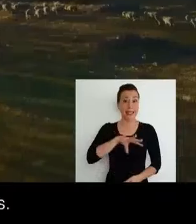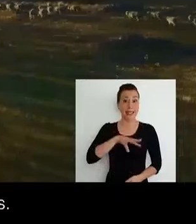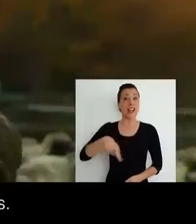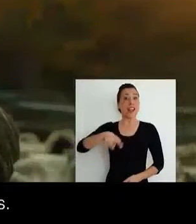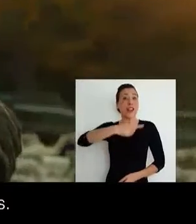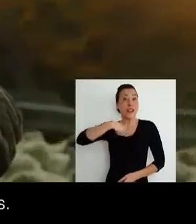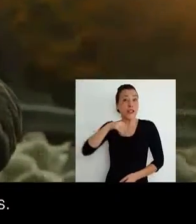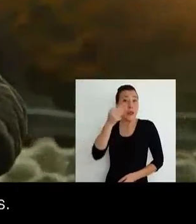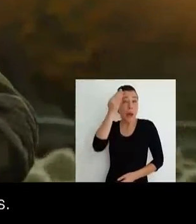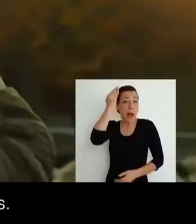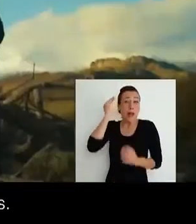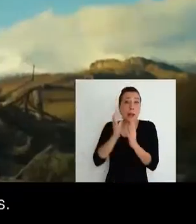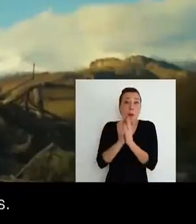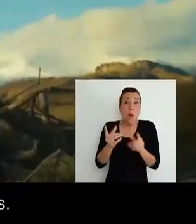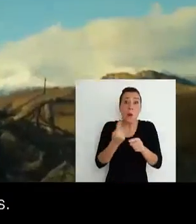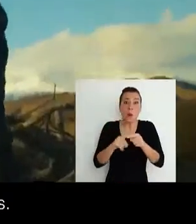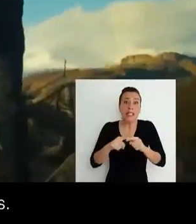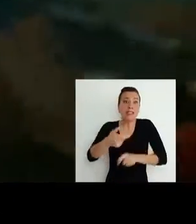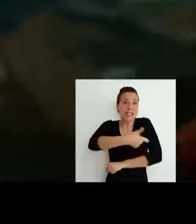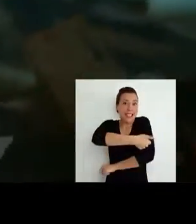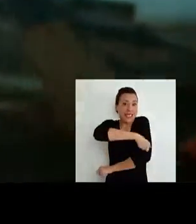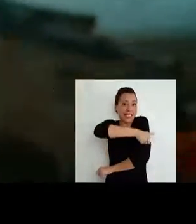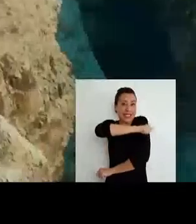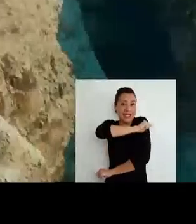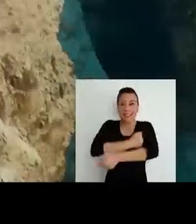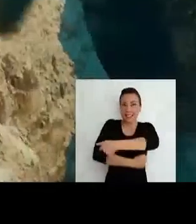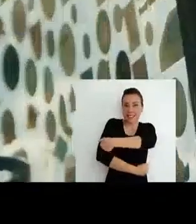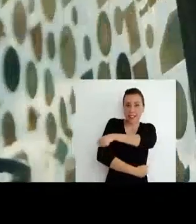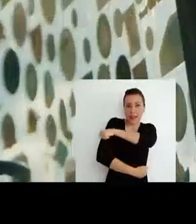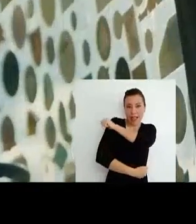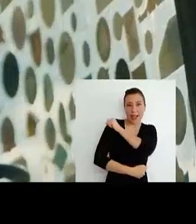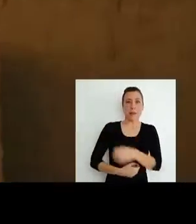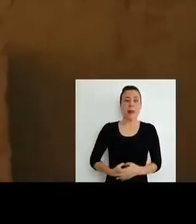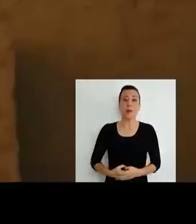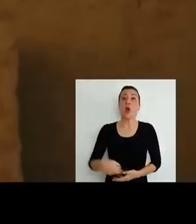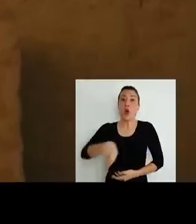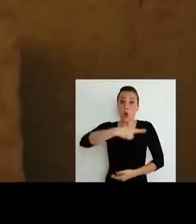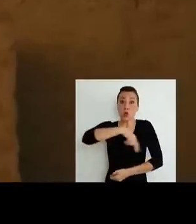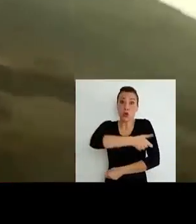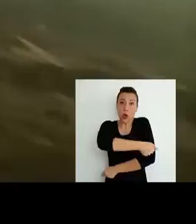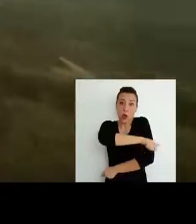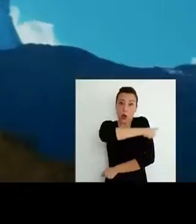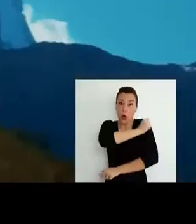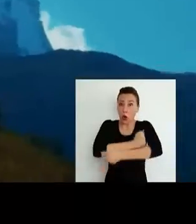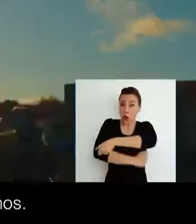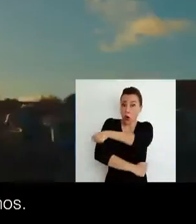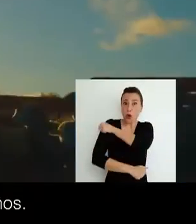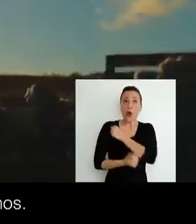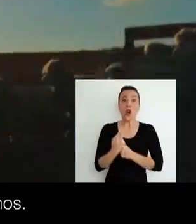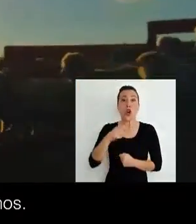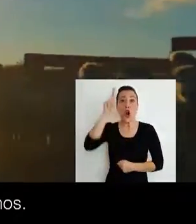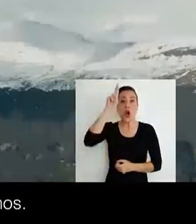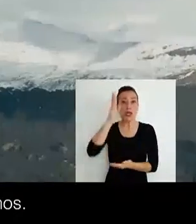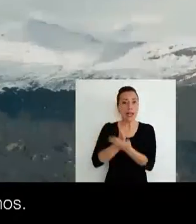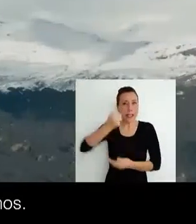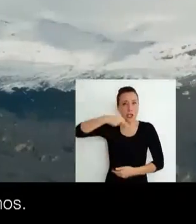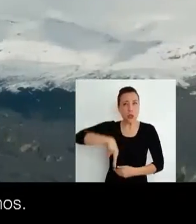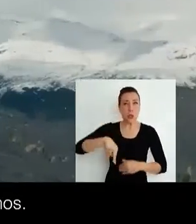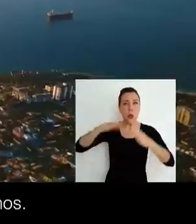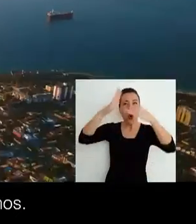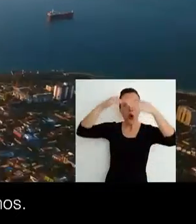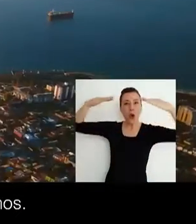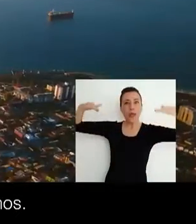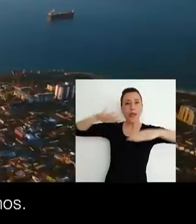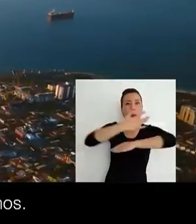yo me he vuelto que venga westgate y compleja guapo se complica a las